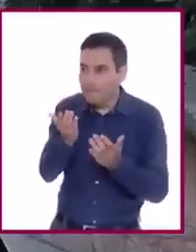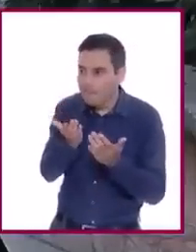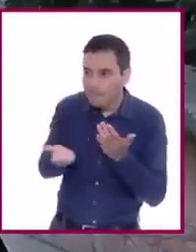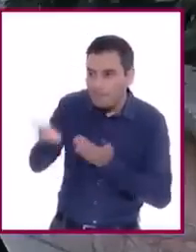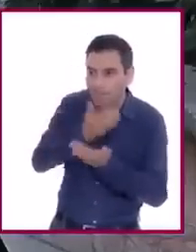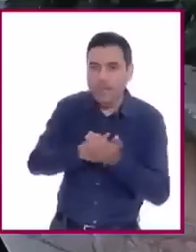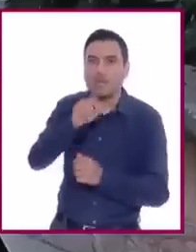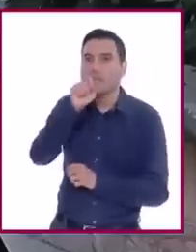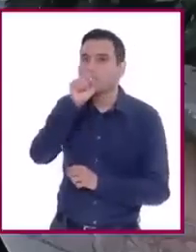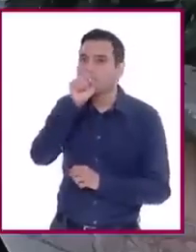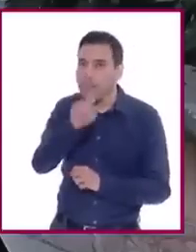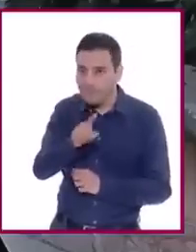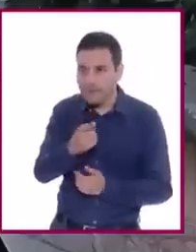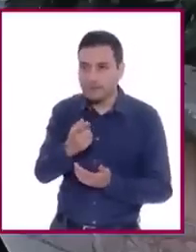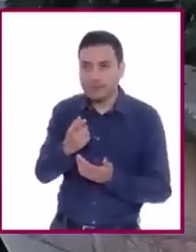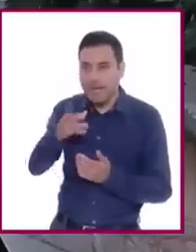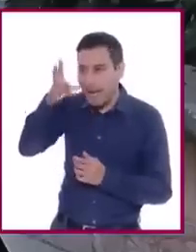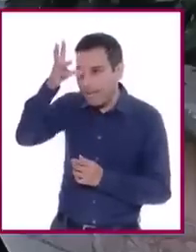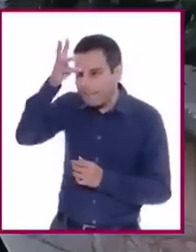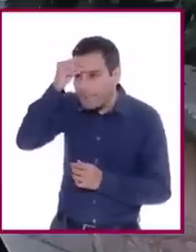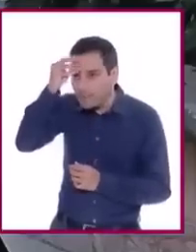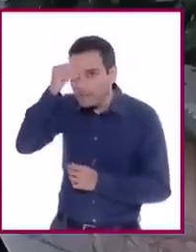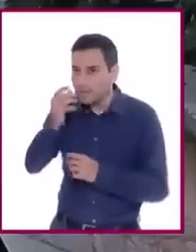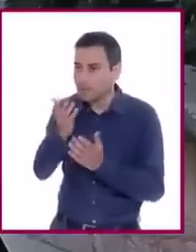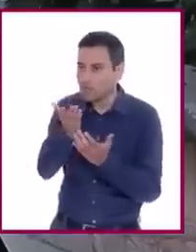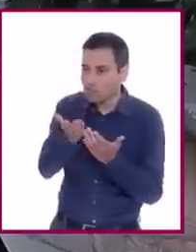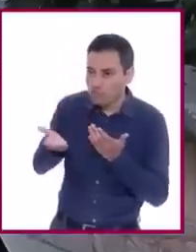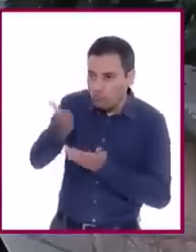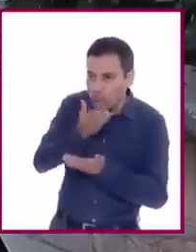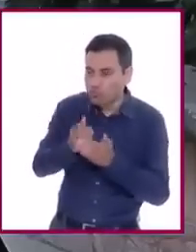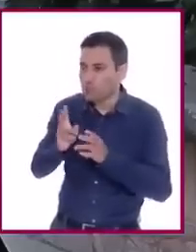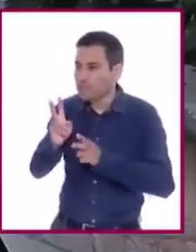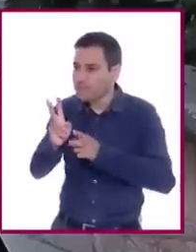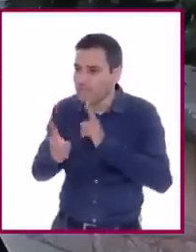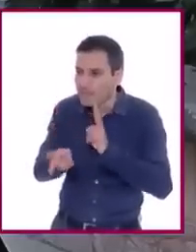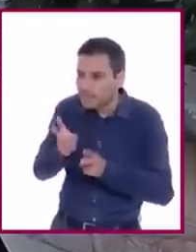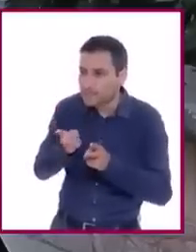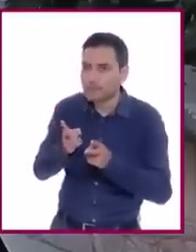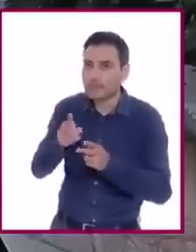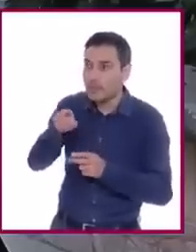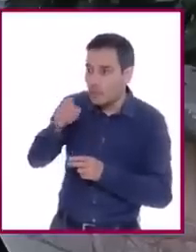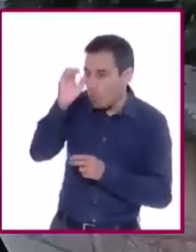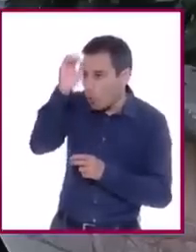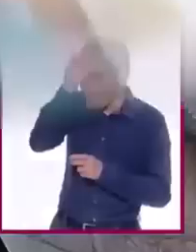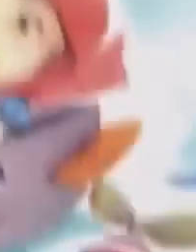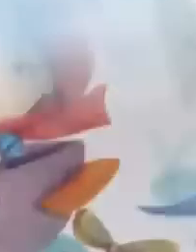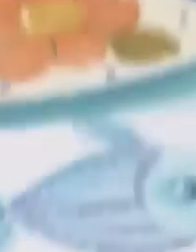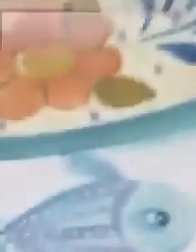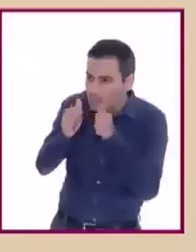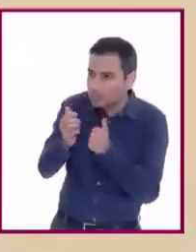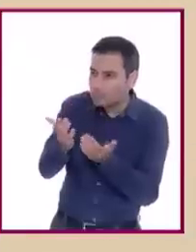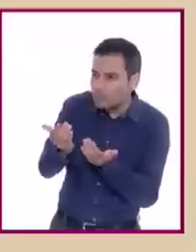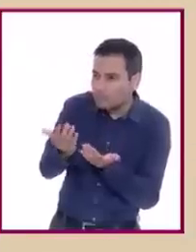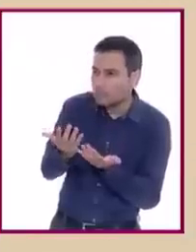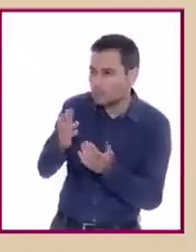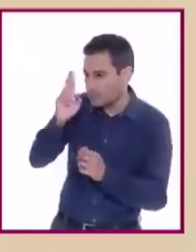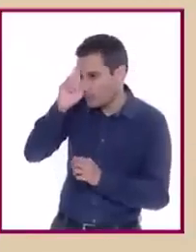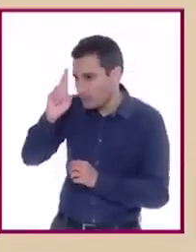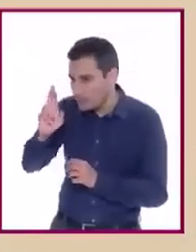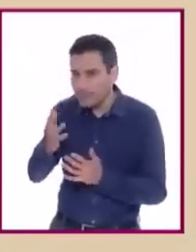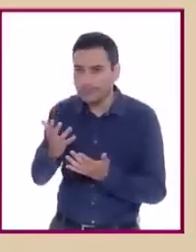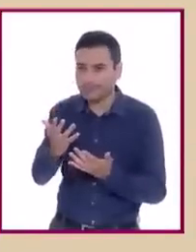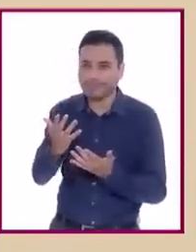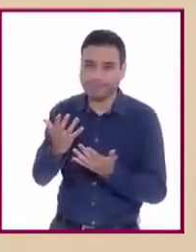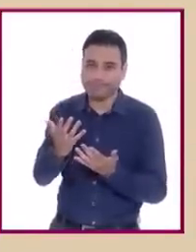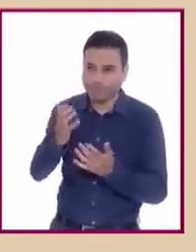propiciar la convivencia propiciar la escucha activa ser respetuosos conocer a los demás Bueno